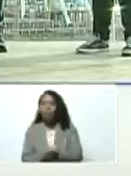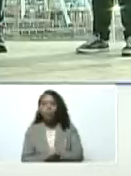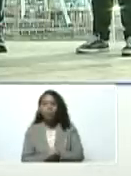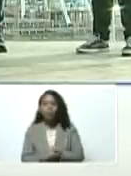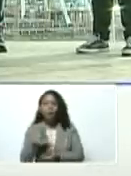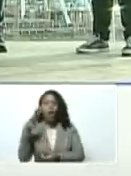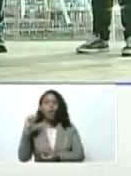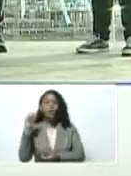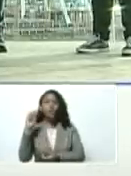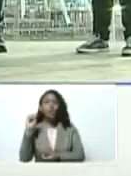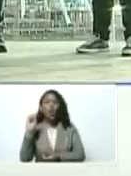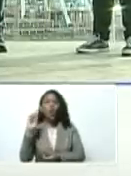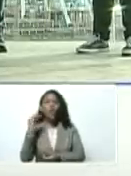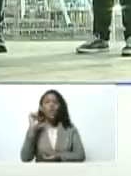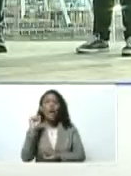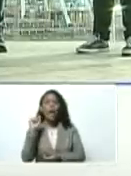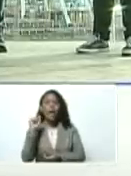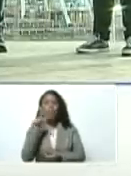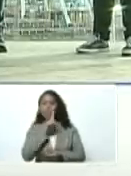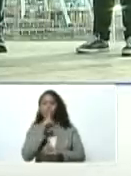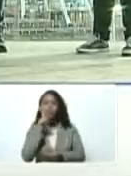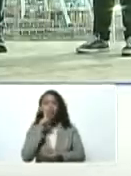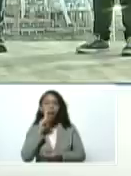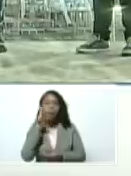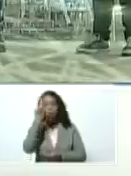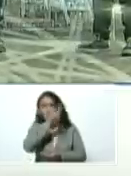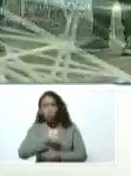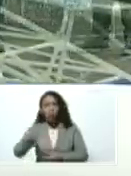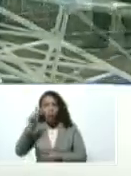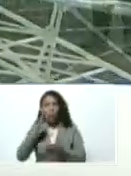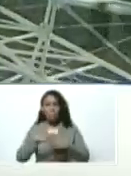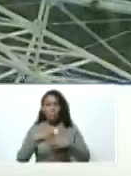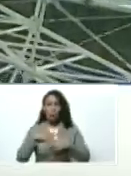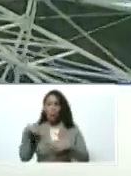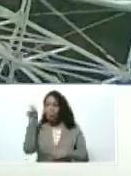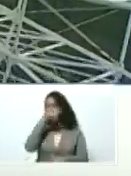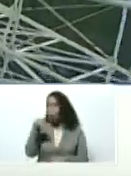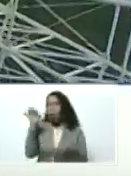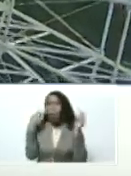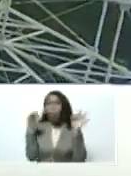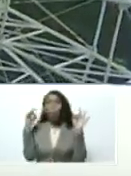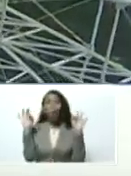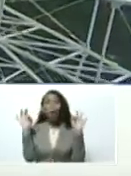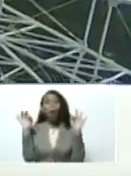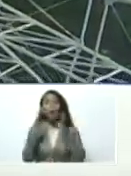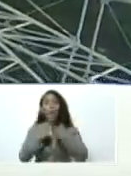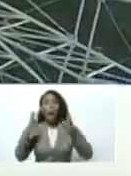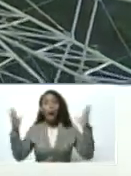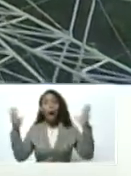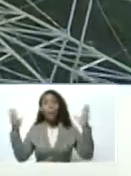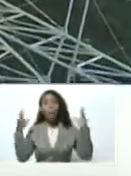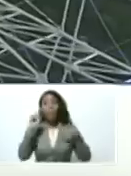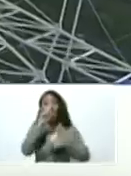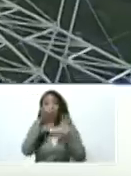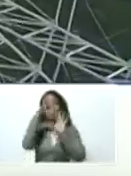Noria se llama el artefacto. Para mí es una rueda gigante, una estrella.